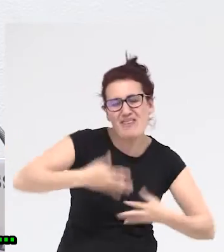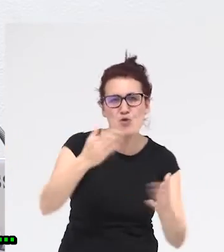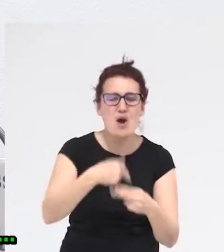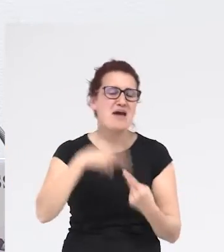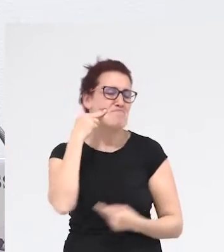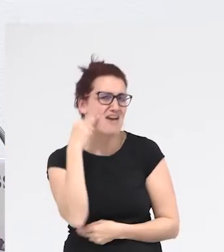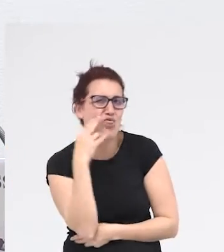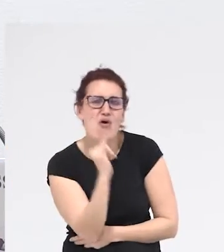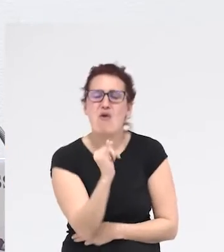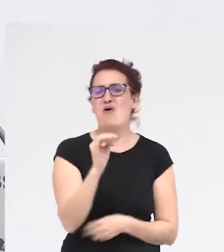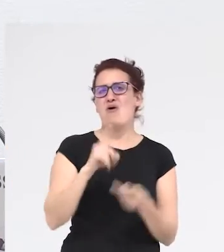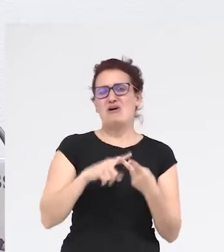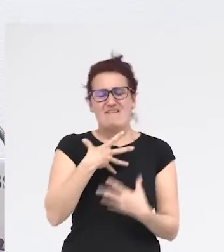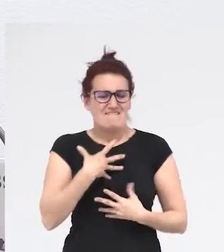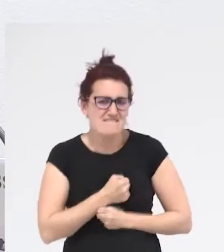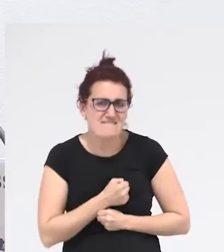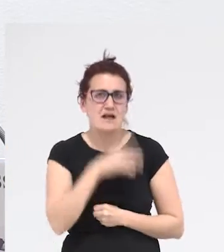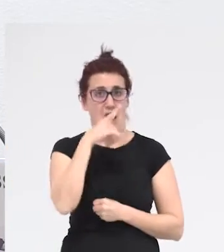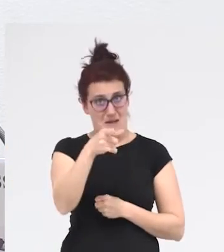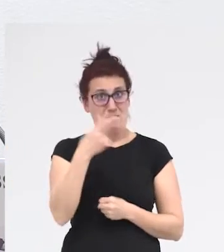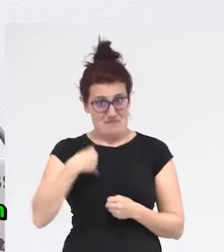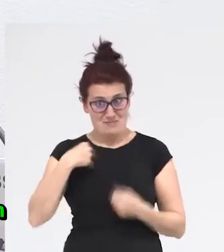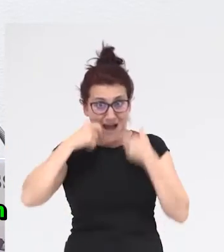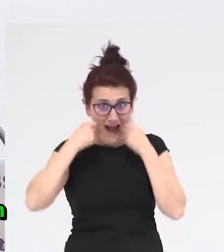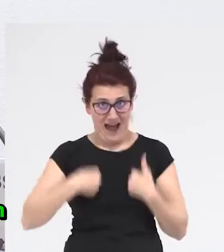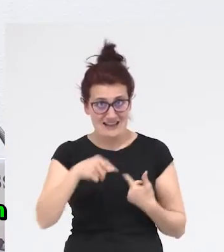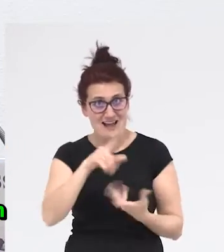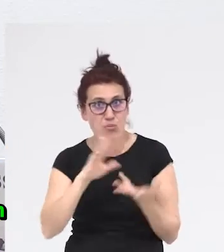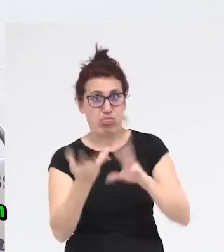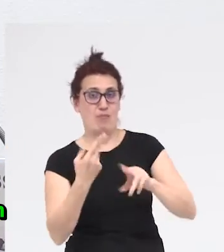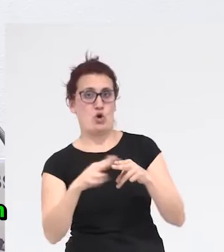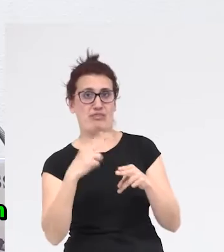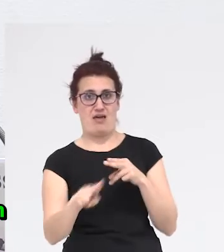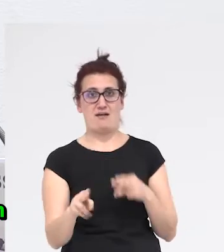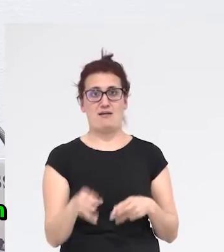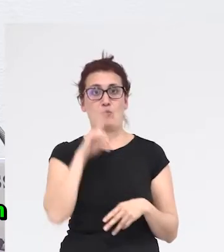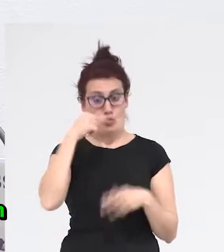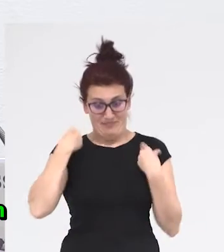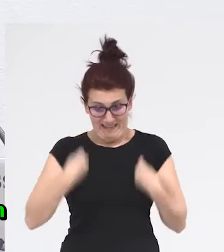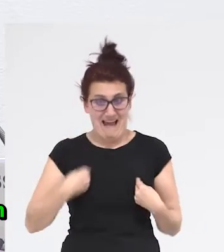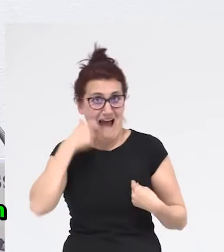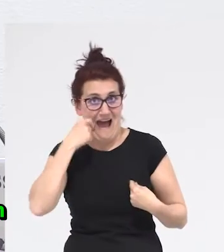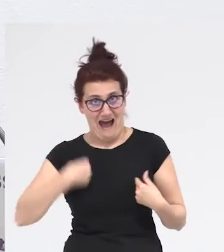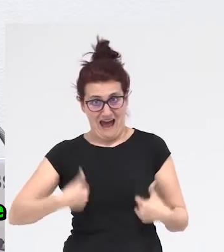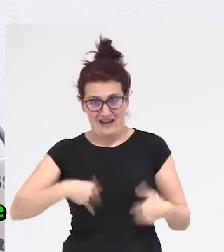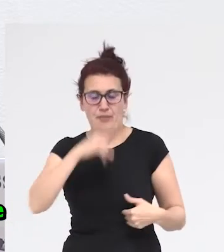miedosas, angustiadas. O sea, hablamos de politizar esas carnes, ¿no? O sea, esas carnes que se pueden reclamar vulnerables para